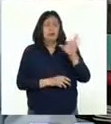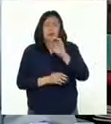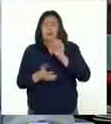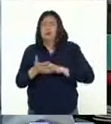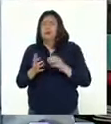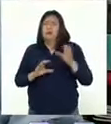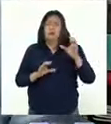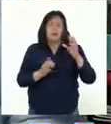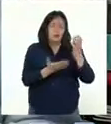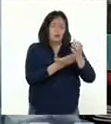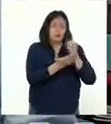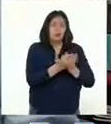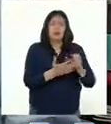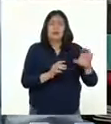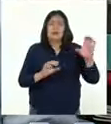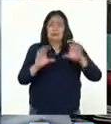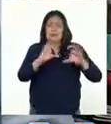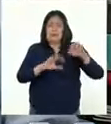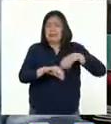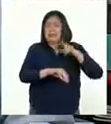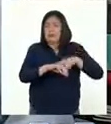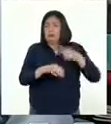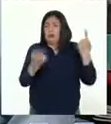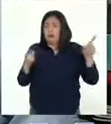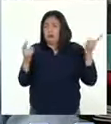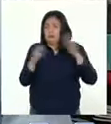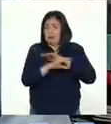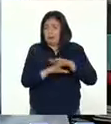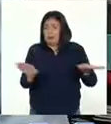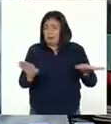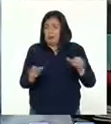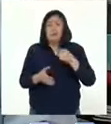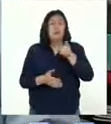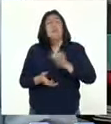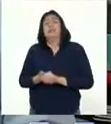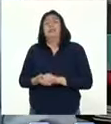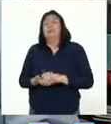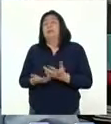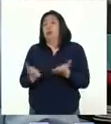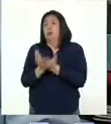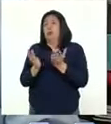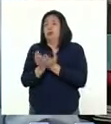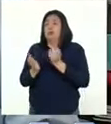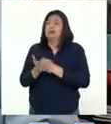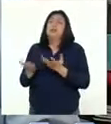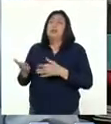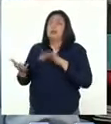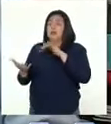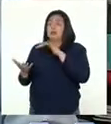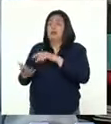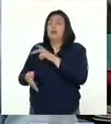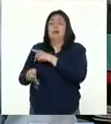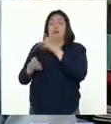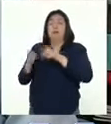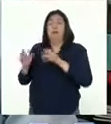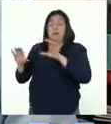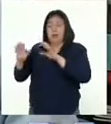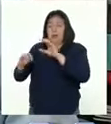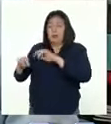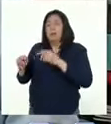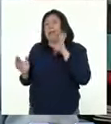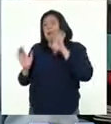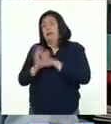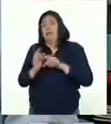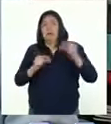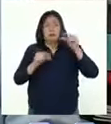los cursos de ciencias naturales y cuando terminemos el colegio, tal vez podríamos estudiar carreras vinculadas a las ciencias naturales, como por ejemplo